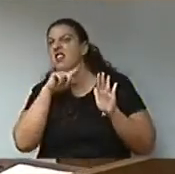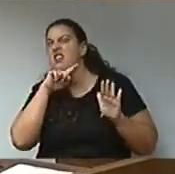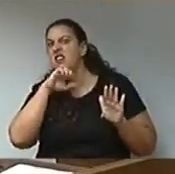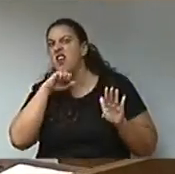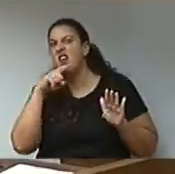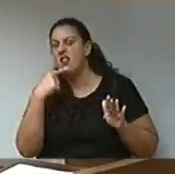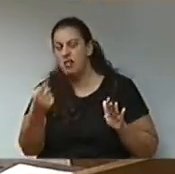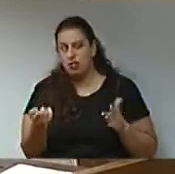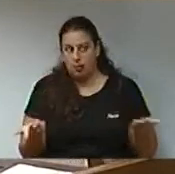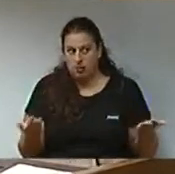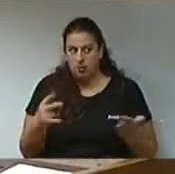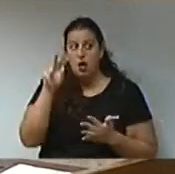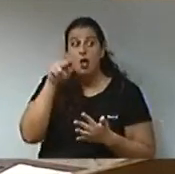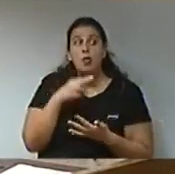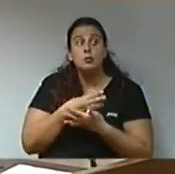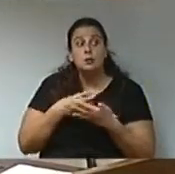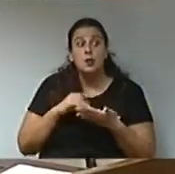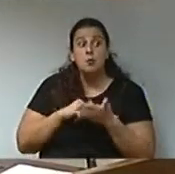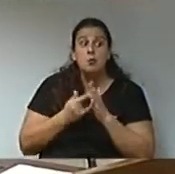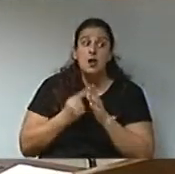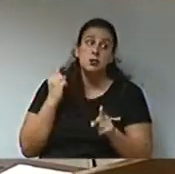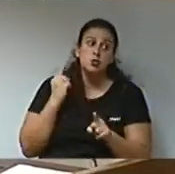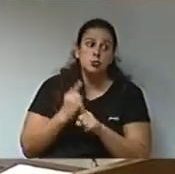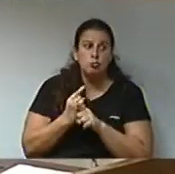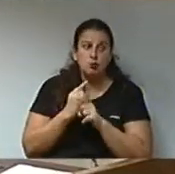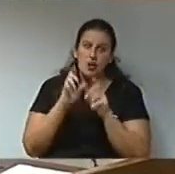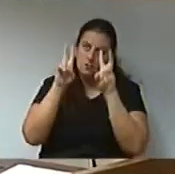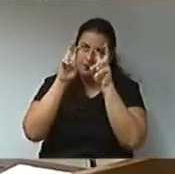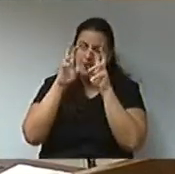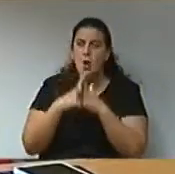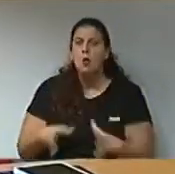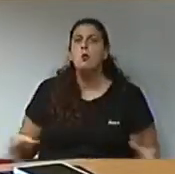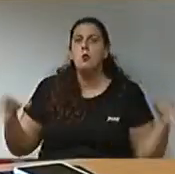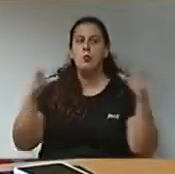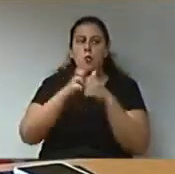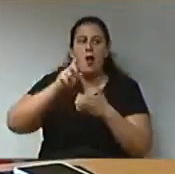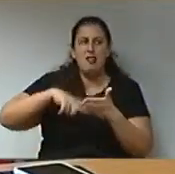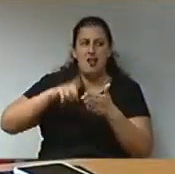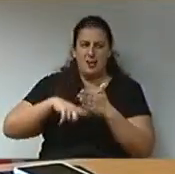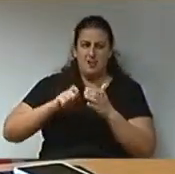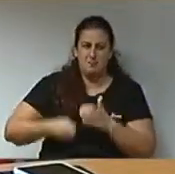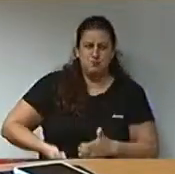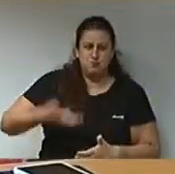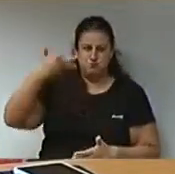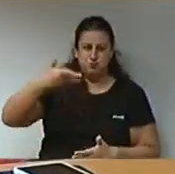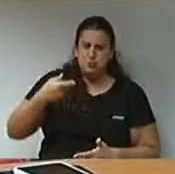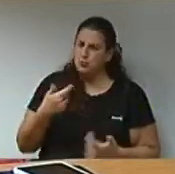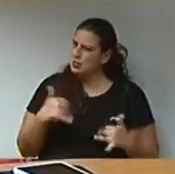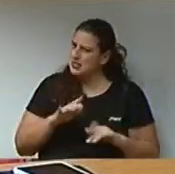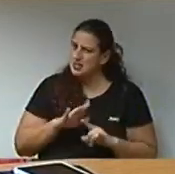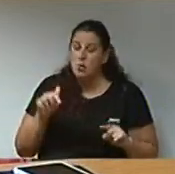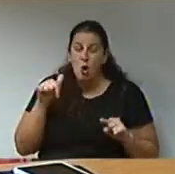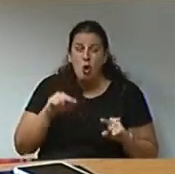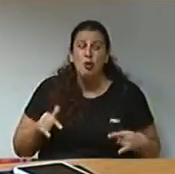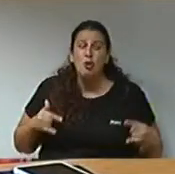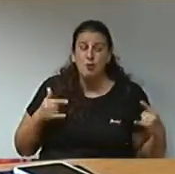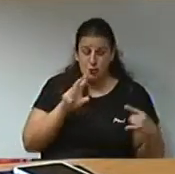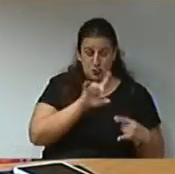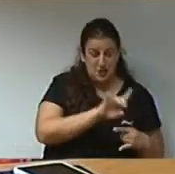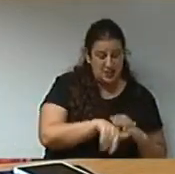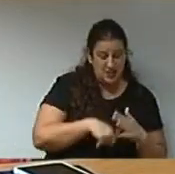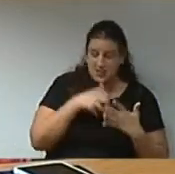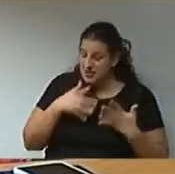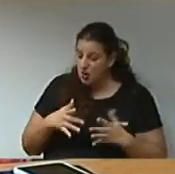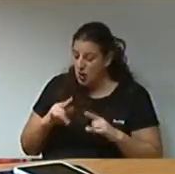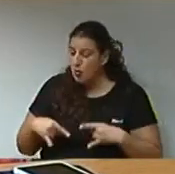2018, plan contra la burbuja de alquiler. Hoy está, el precio de alquiler se ha duplicado respecto a 2015. Menudo pinchazo.